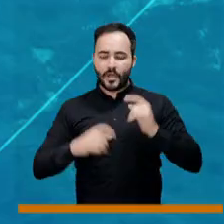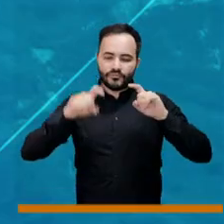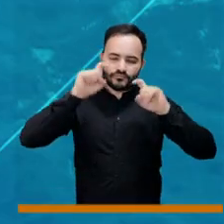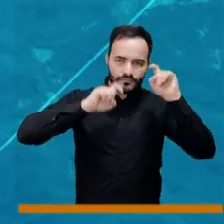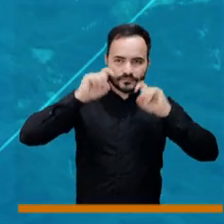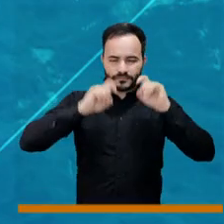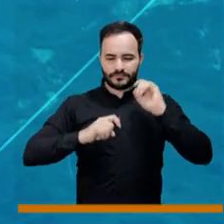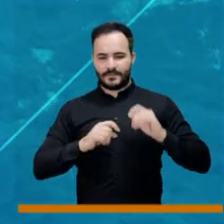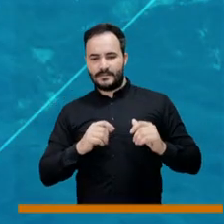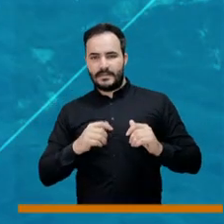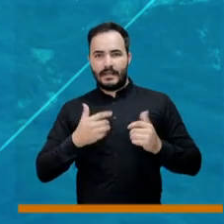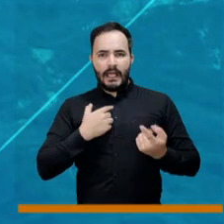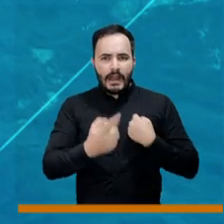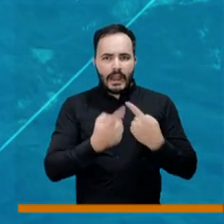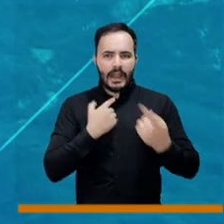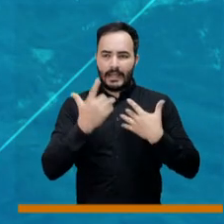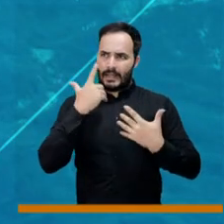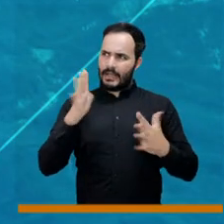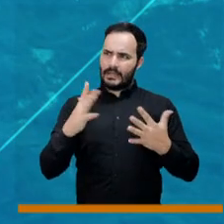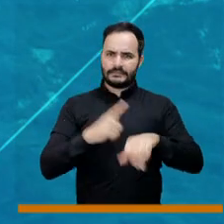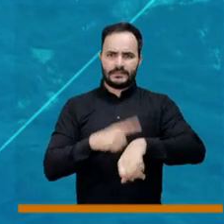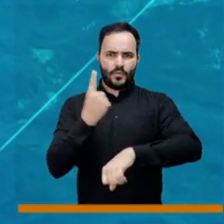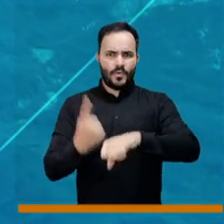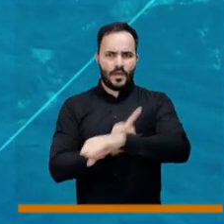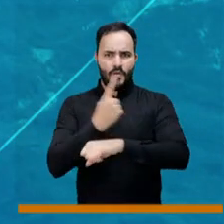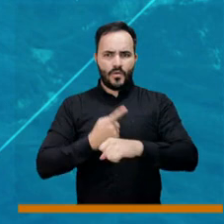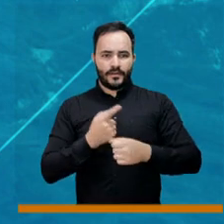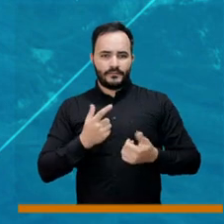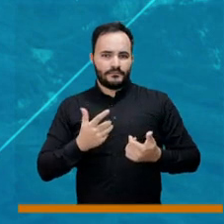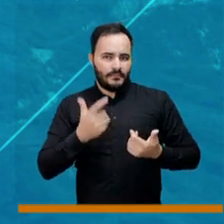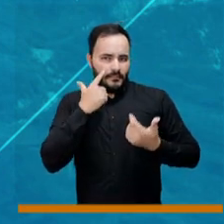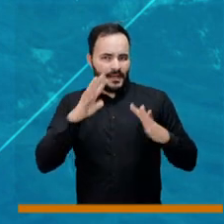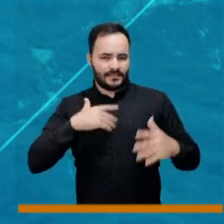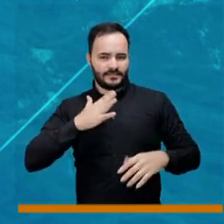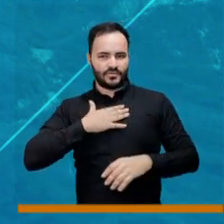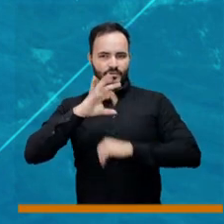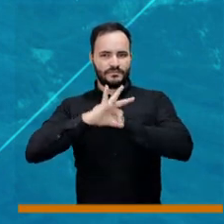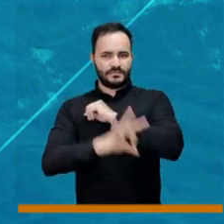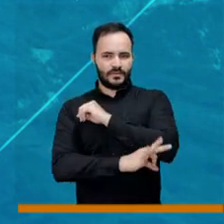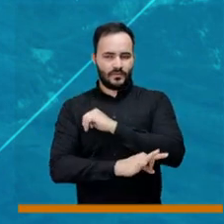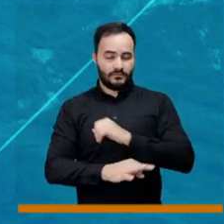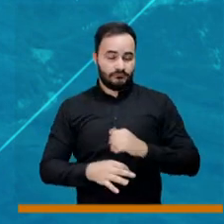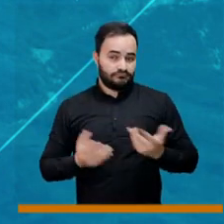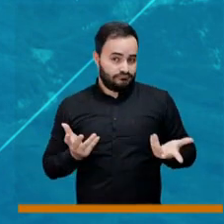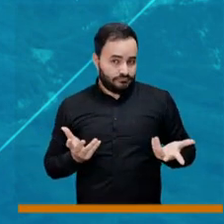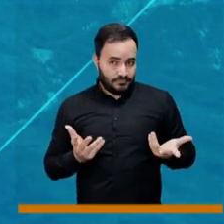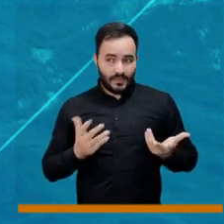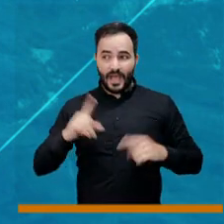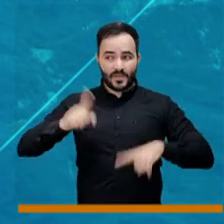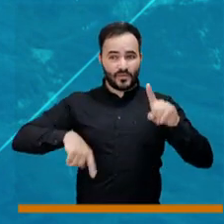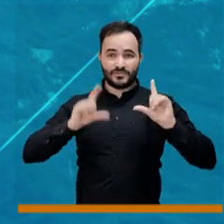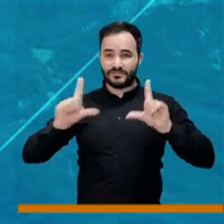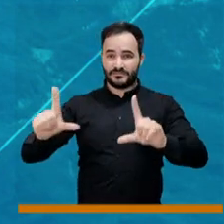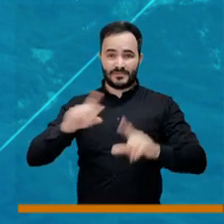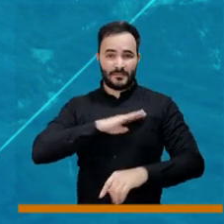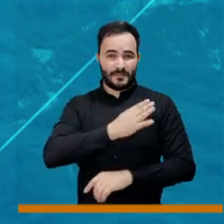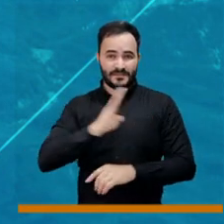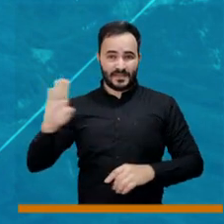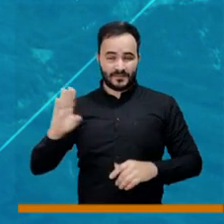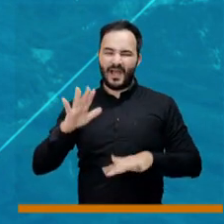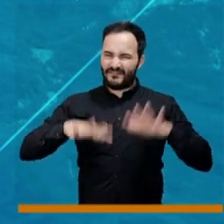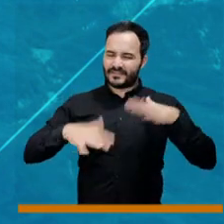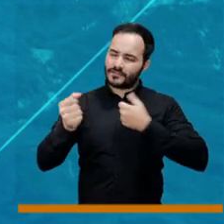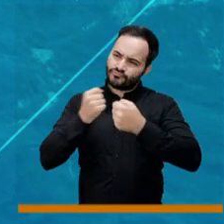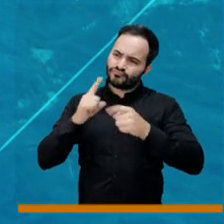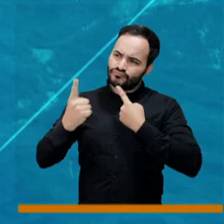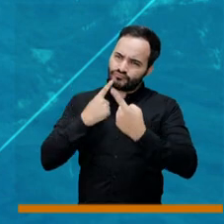cliente. Prácticamente se vuelve un psicólogo. Para eso hay que educarlos primero, ¿cierto? Muchos de ellos no terminaron bachillerato. Antes de entrar a